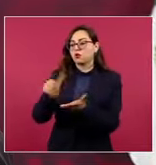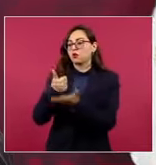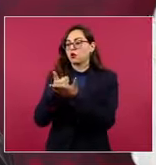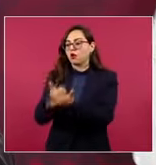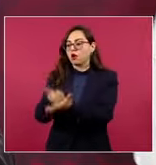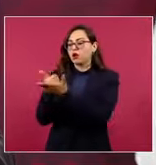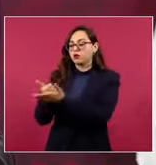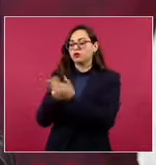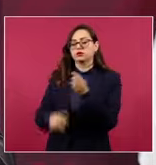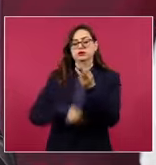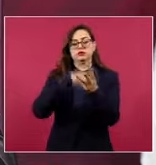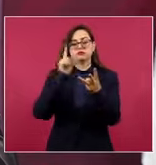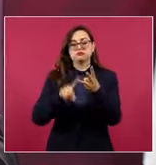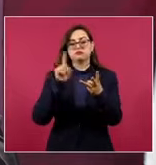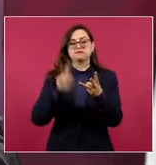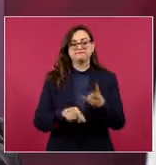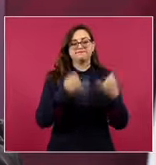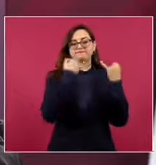independencia